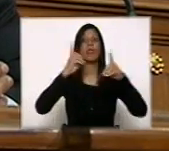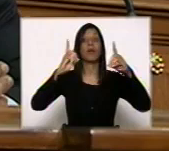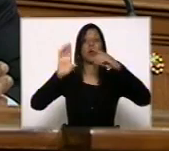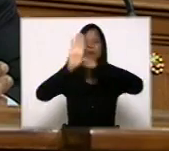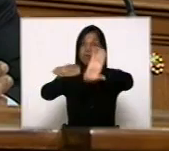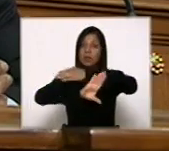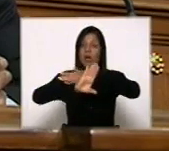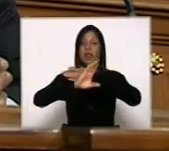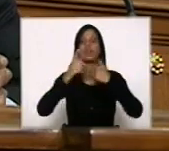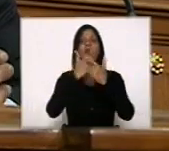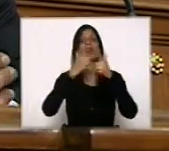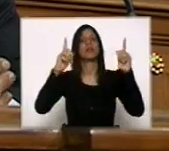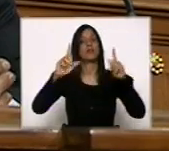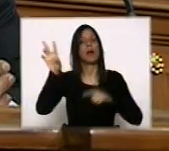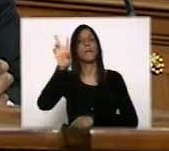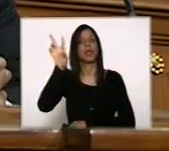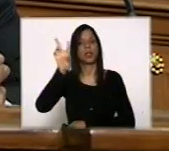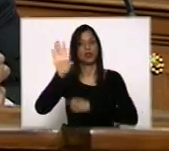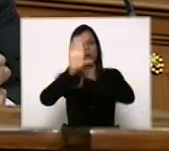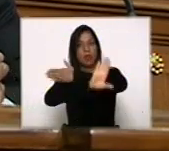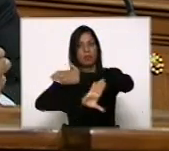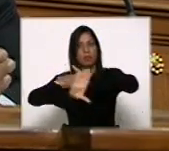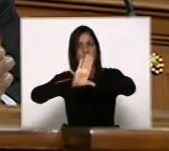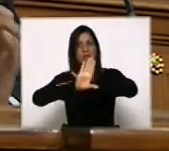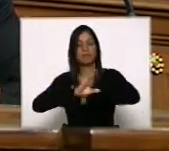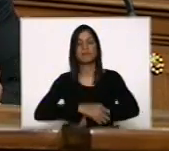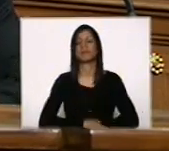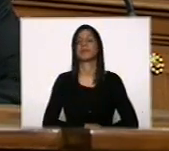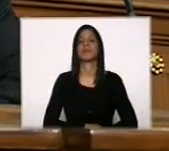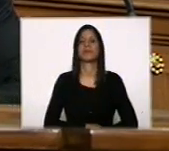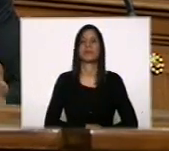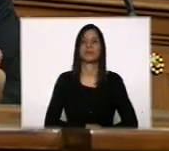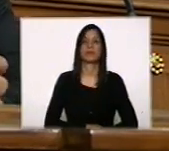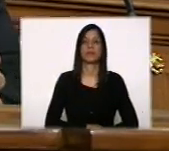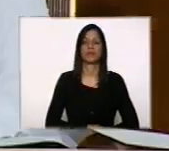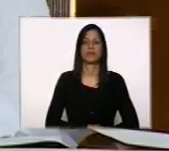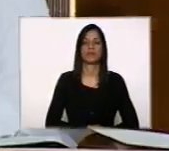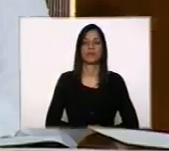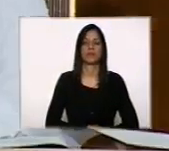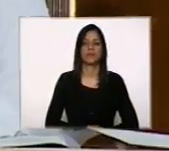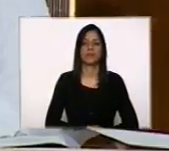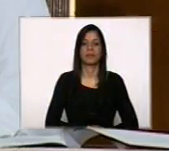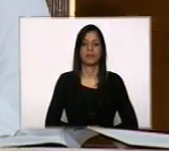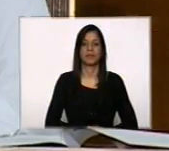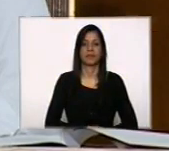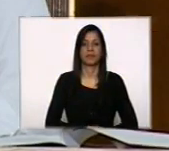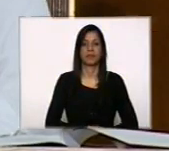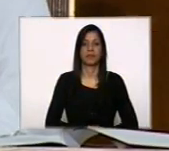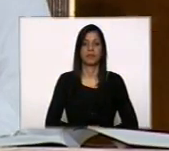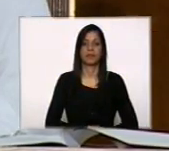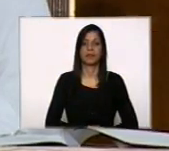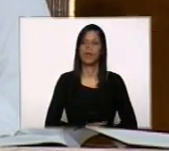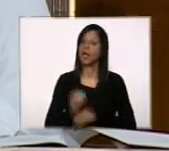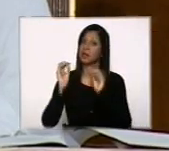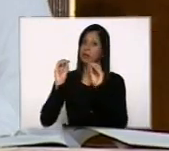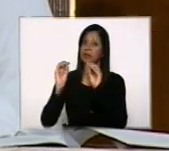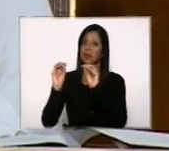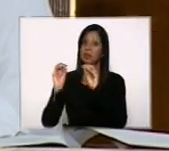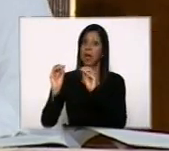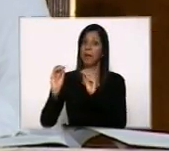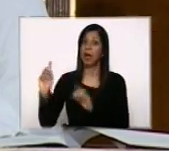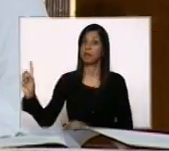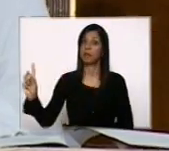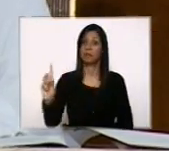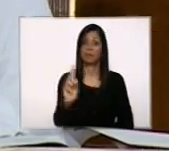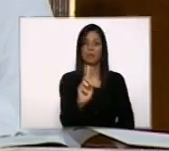e independencia de la República Bolivariana de Venezuela. Es todo. Yo voy a invitar a la tribuna de